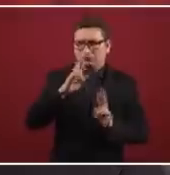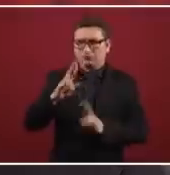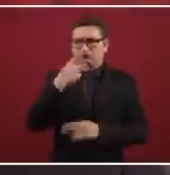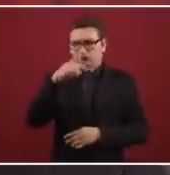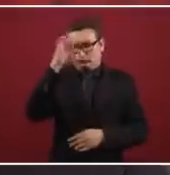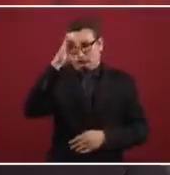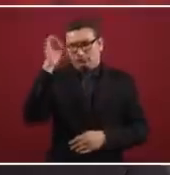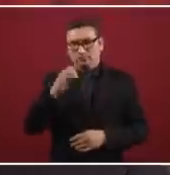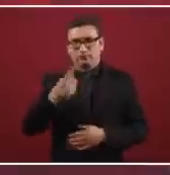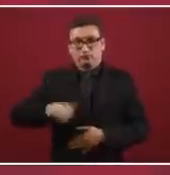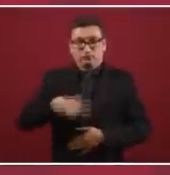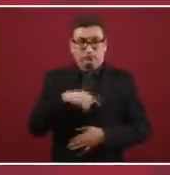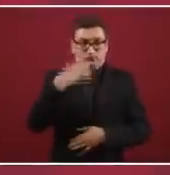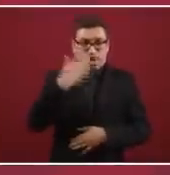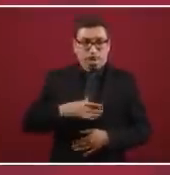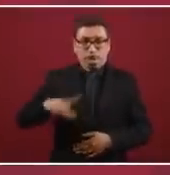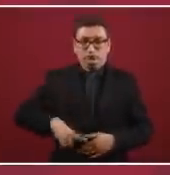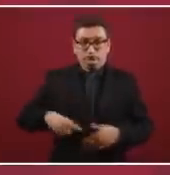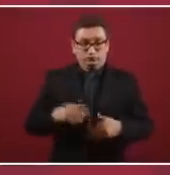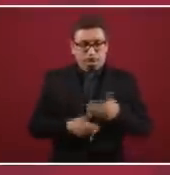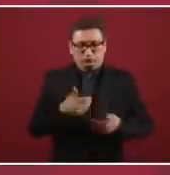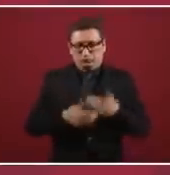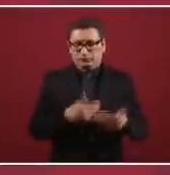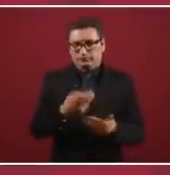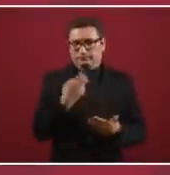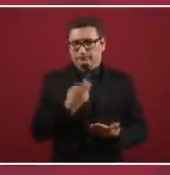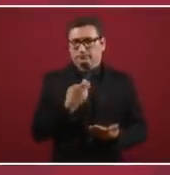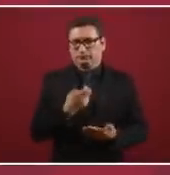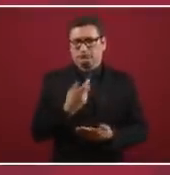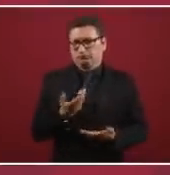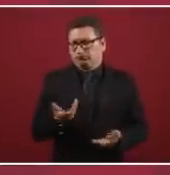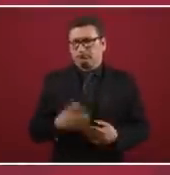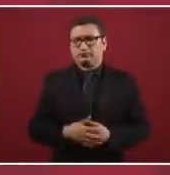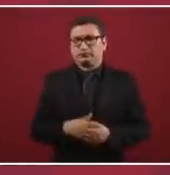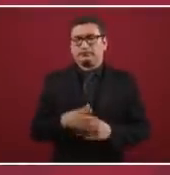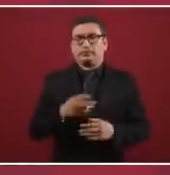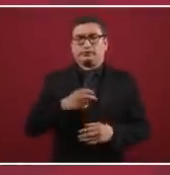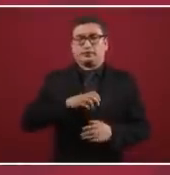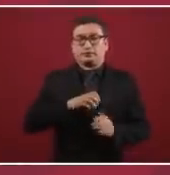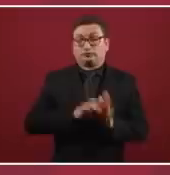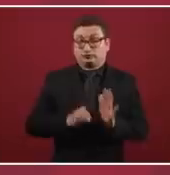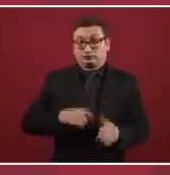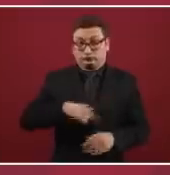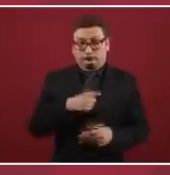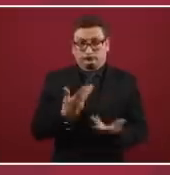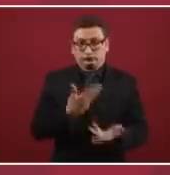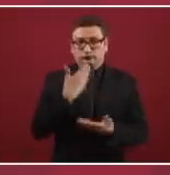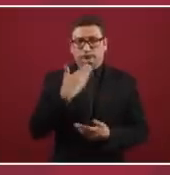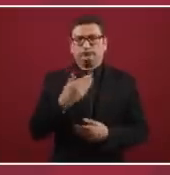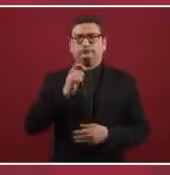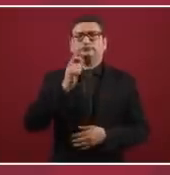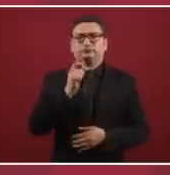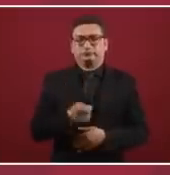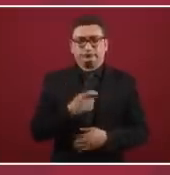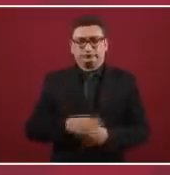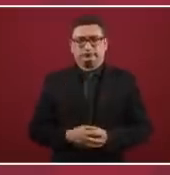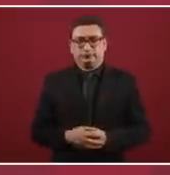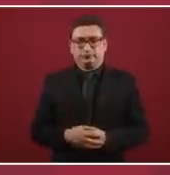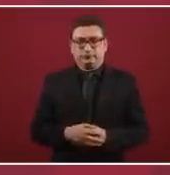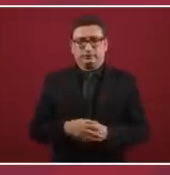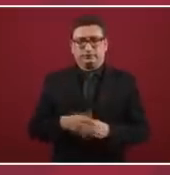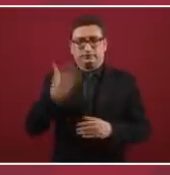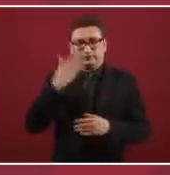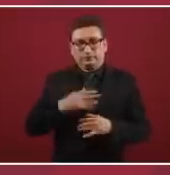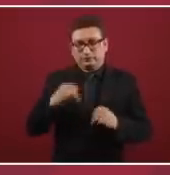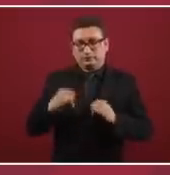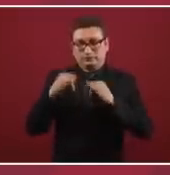acerca de nuestra política, pero esto que estamos haciendo, por ejemplo, es reactivar el Instituto